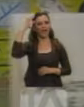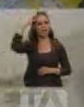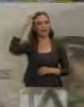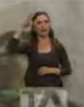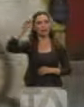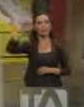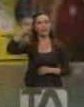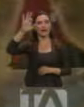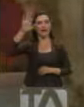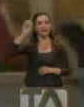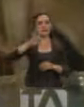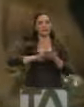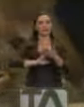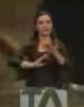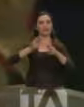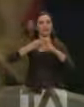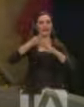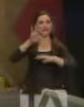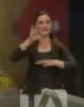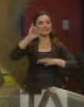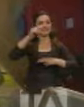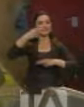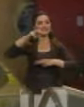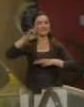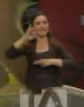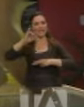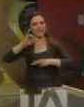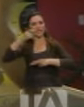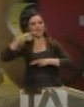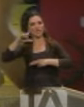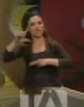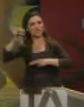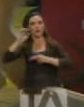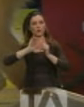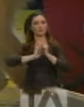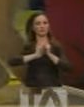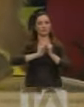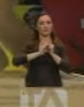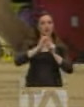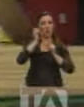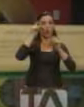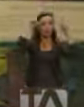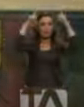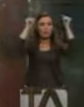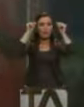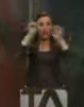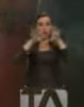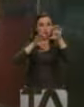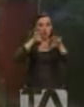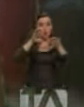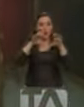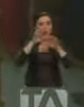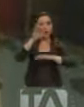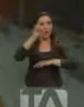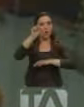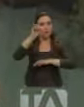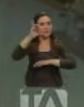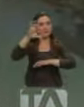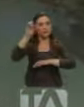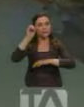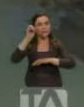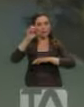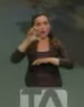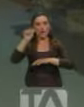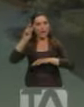el tigrillo, tenemos el osito lavador, Son especies que habitan en los